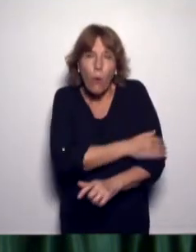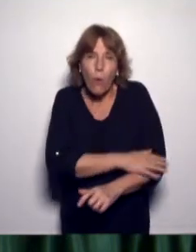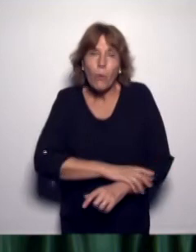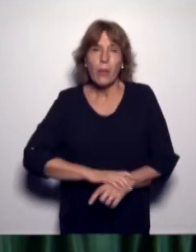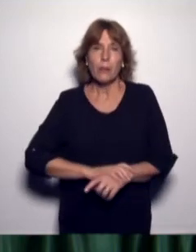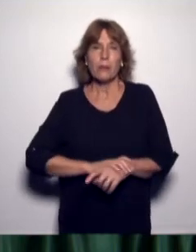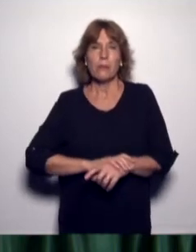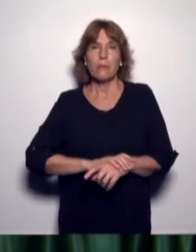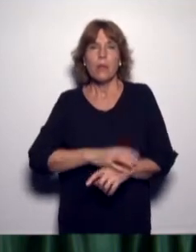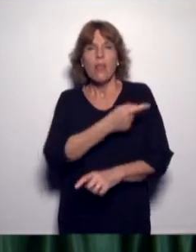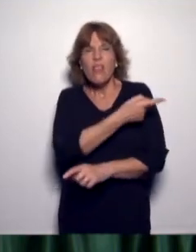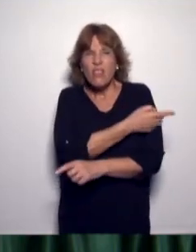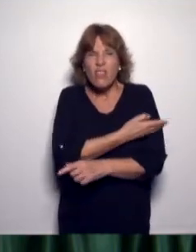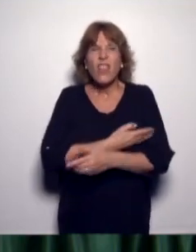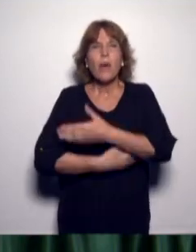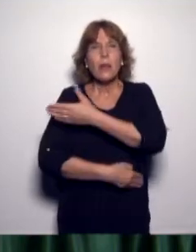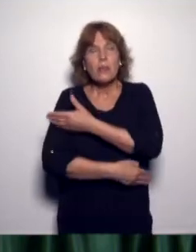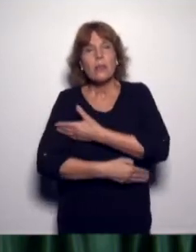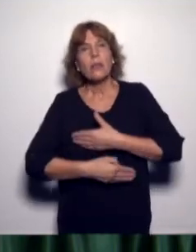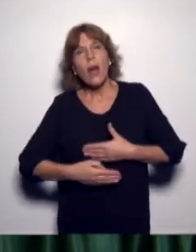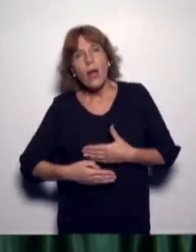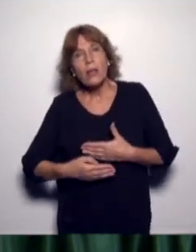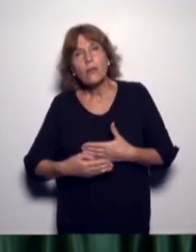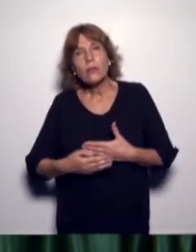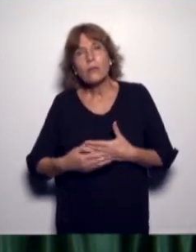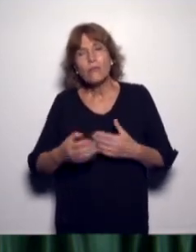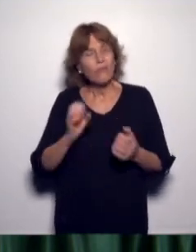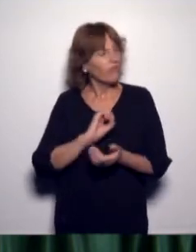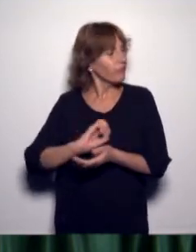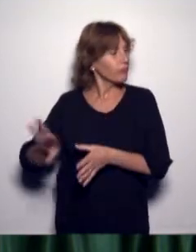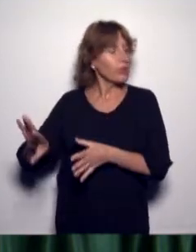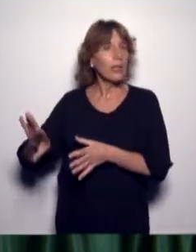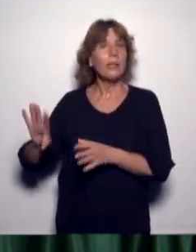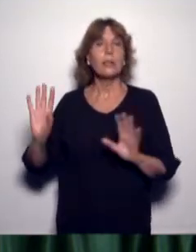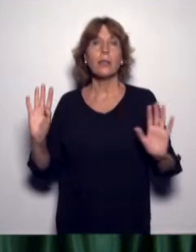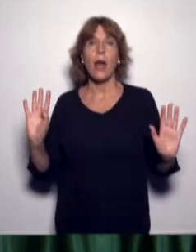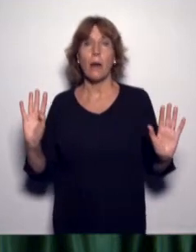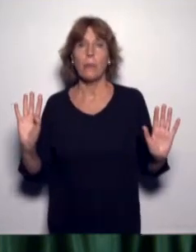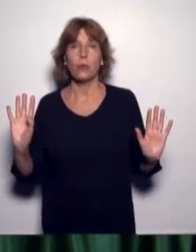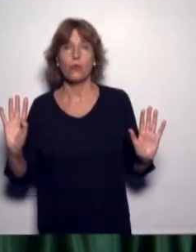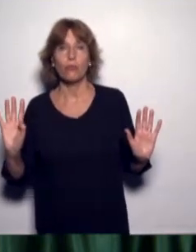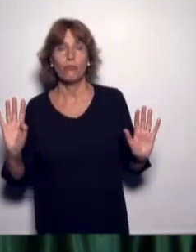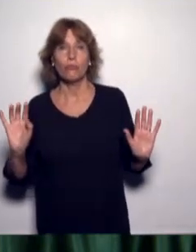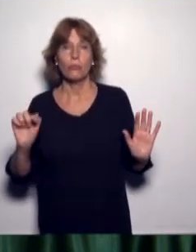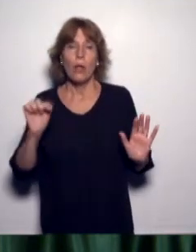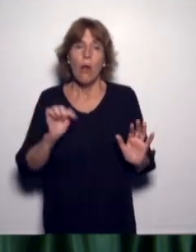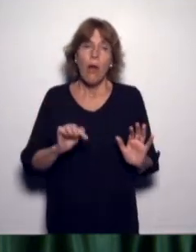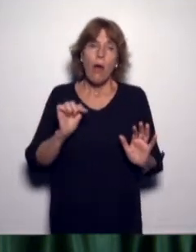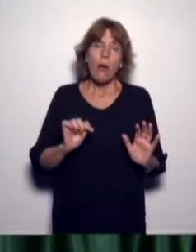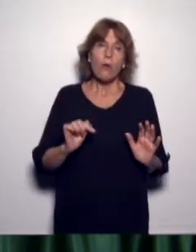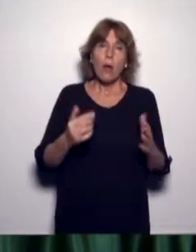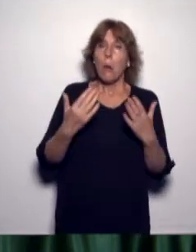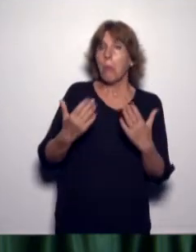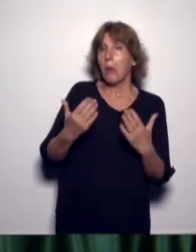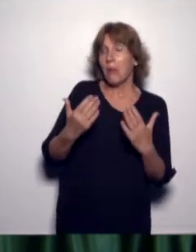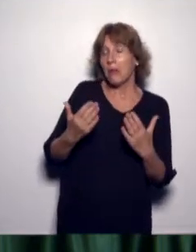son útiles, ¿no? Como los no nacidos, por ejemplo, o si ya no sirven,